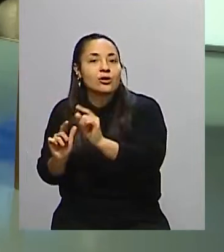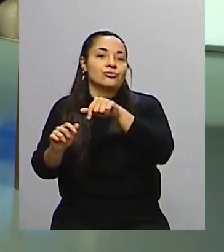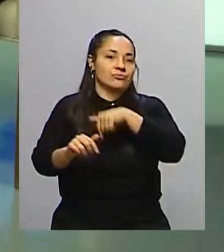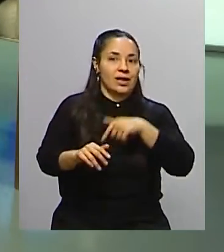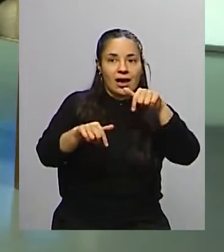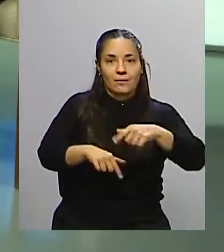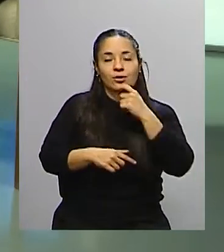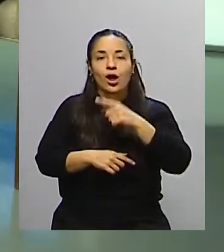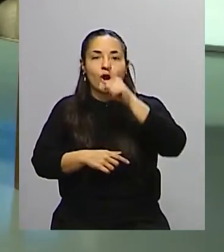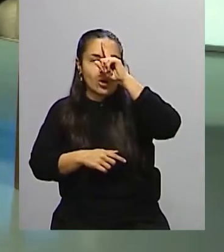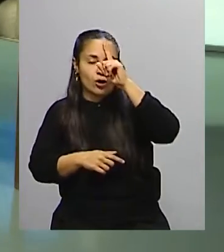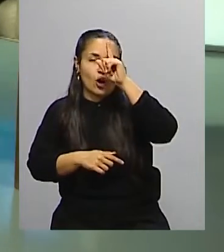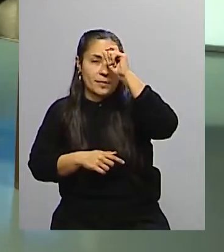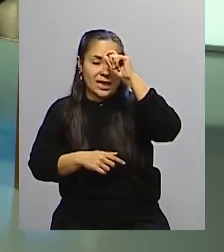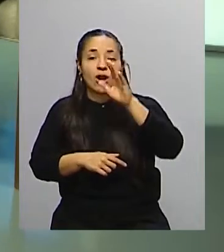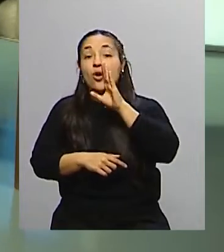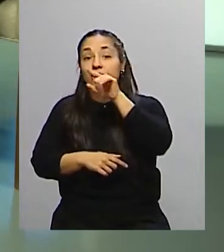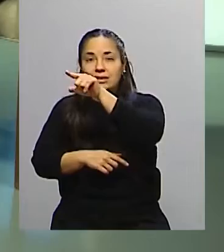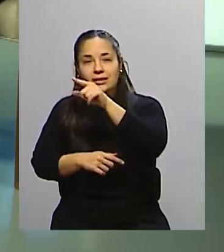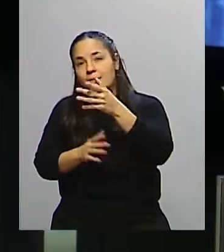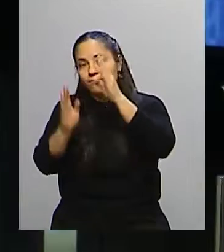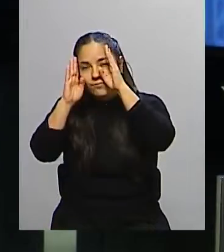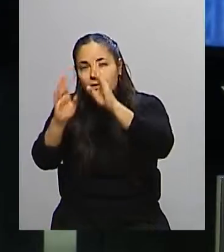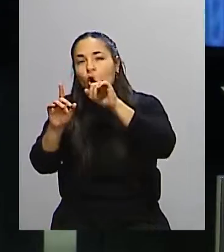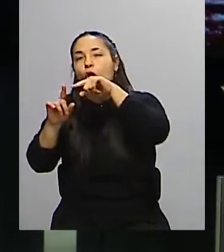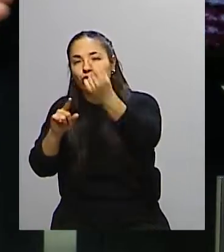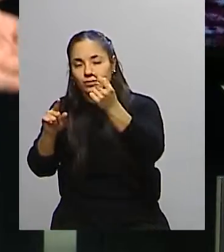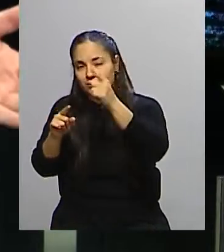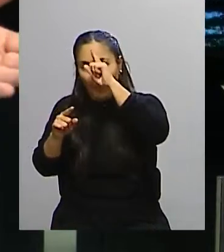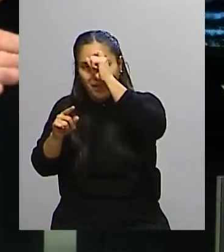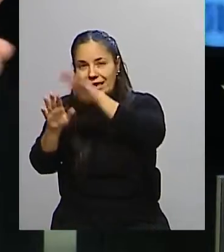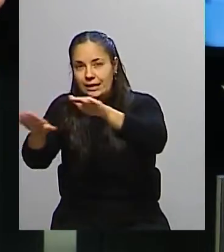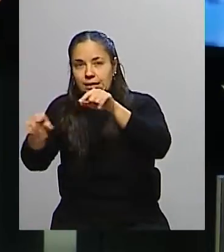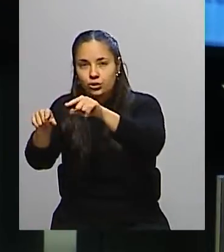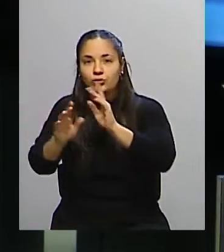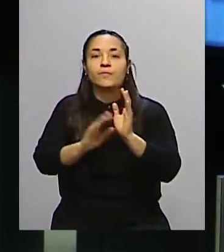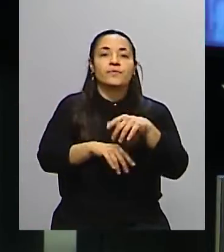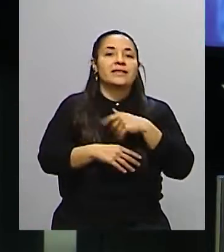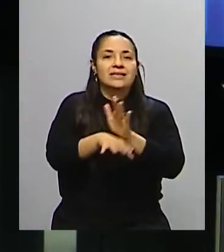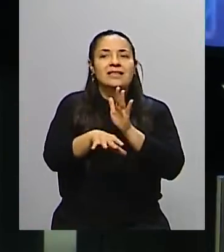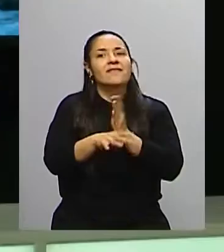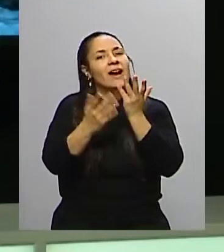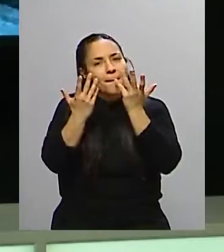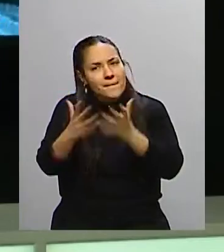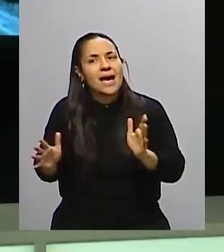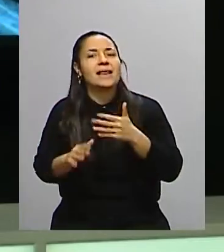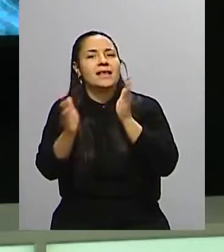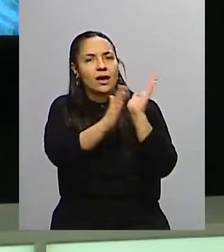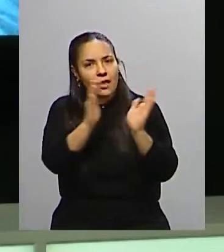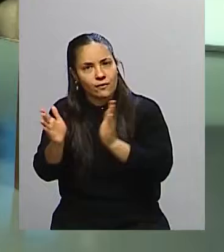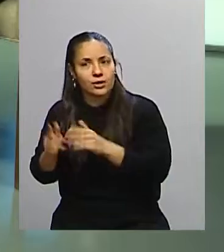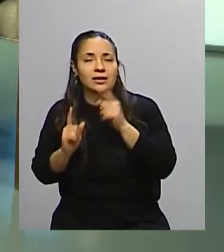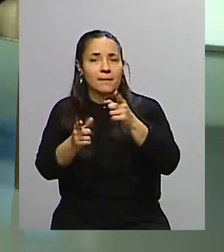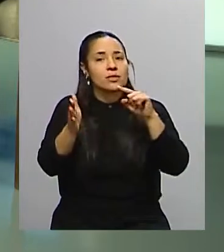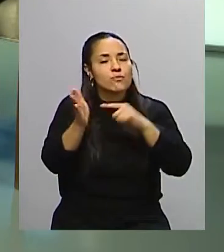está para cuestiones específicas y tiene su función. Entonces, este tipo de descoordinaciones son pérdidas de eficiencia y son un tema puntual del